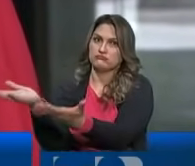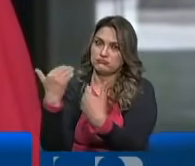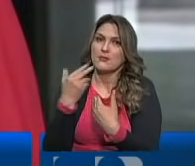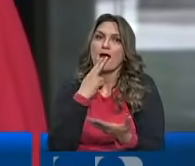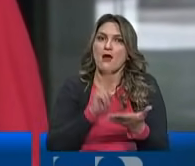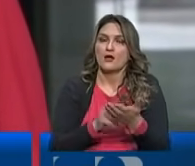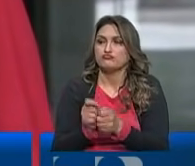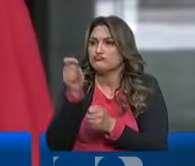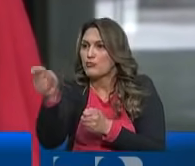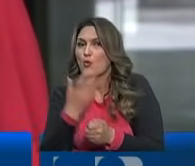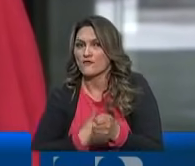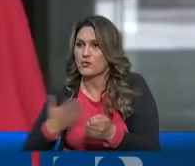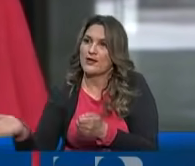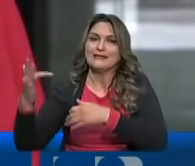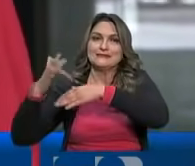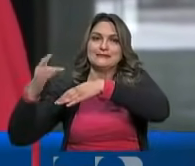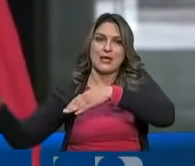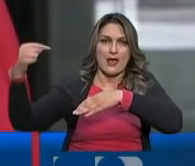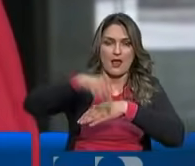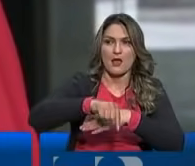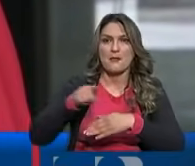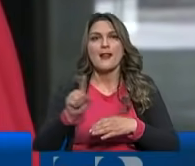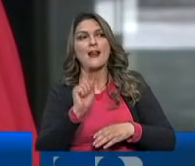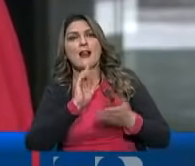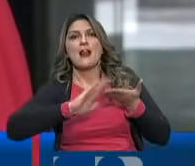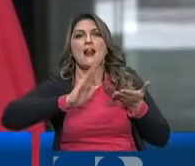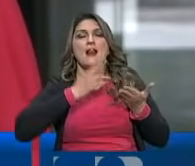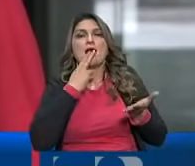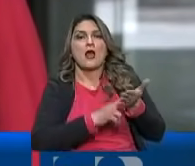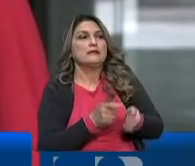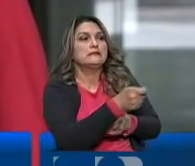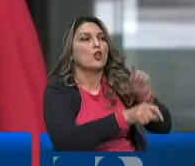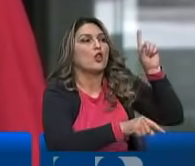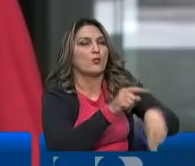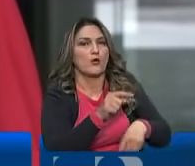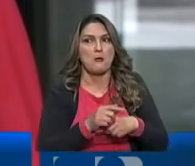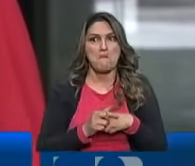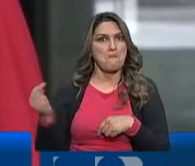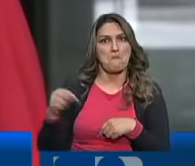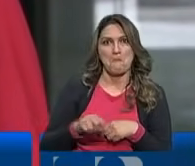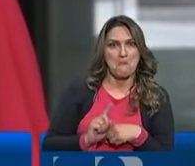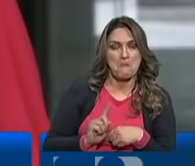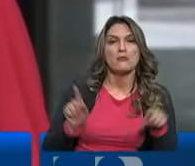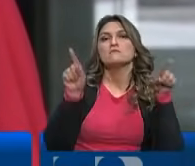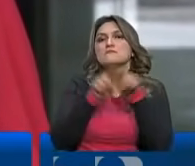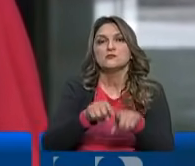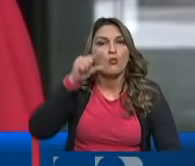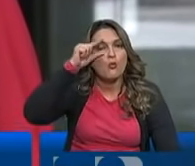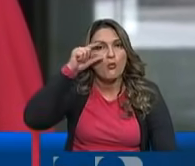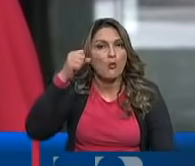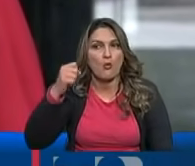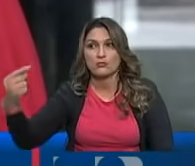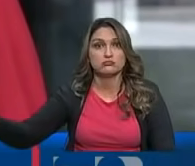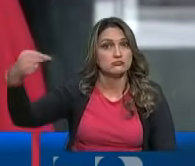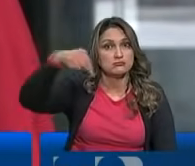se excusaron de acudir. Otra carta también llegó a esta comisión y es la del presidente de la República, Guillermo Lasso, quien tampoco va a acudir a